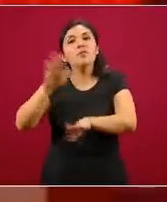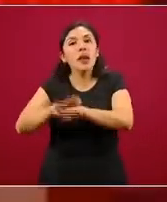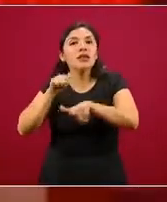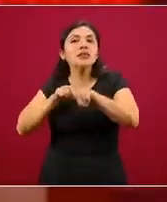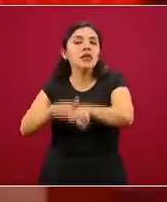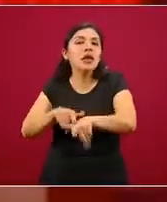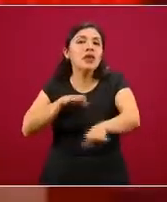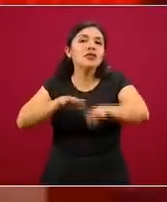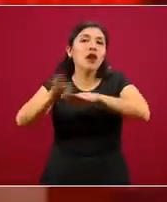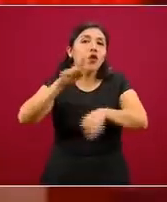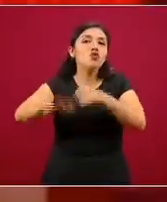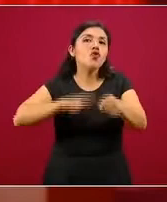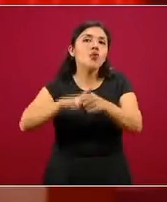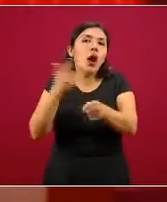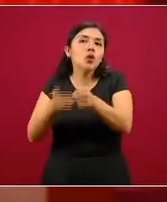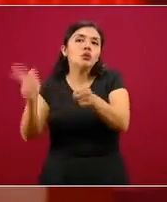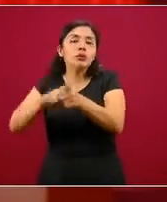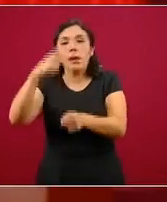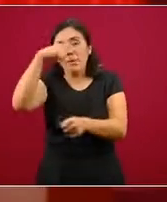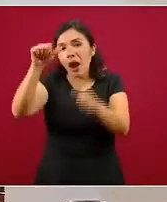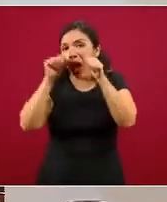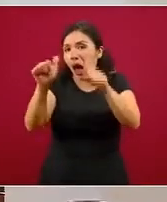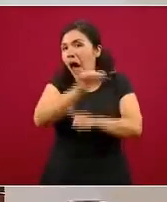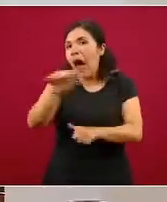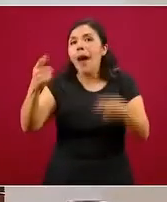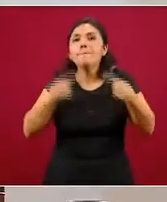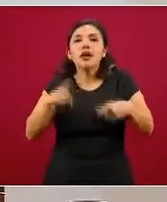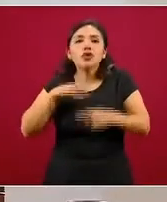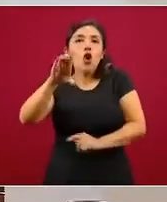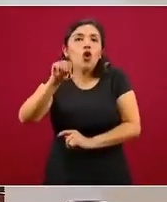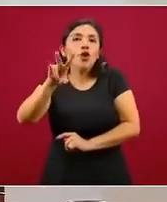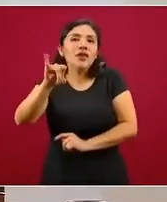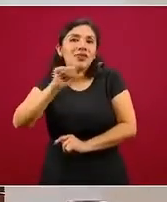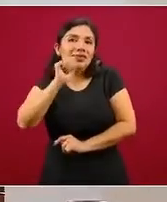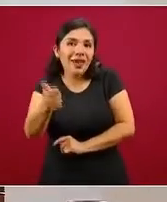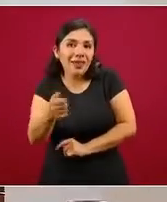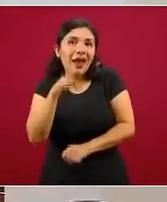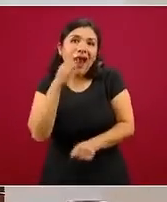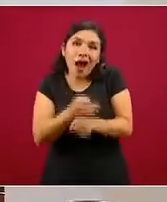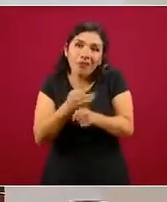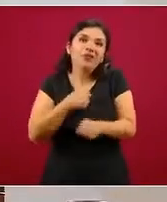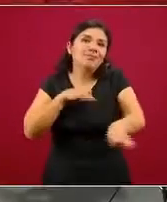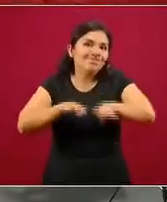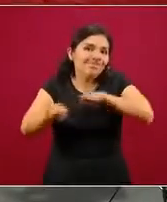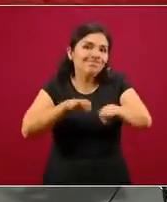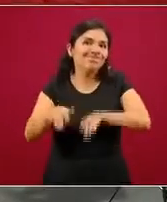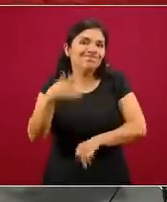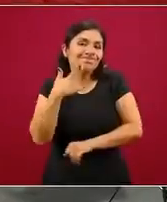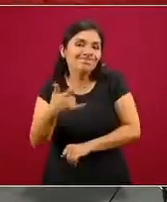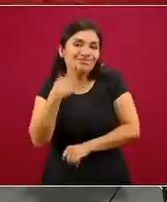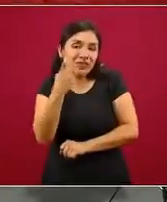continuidad de operaciones para la atención de personas no COVID. Y estamos trabajando en ello.